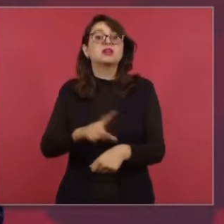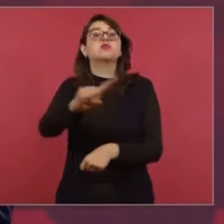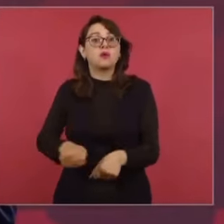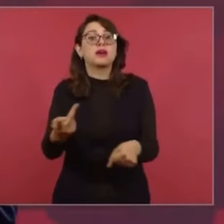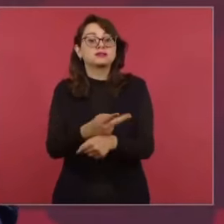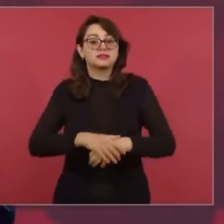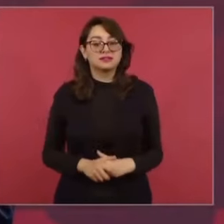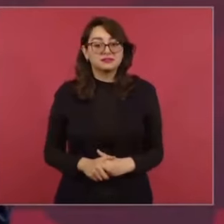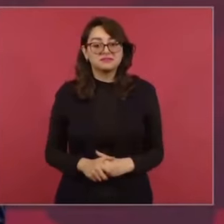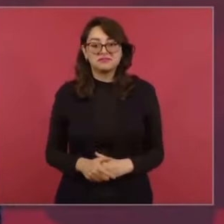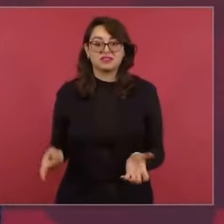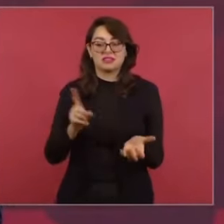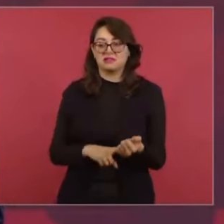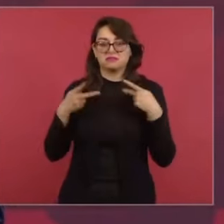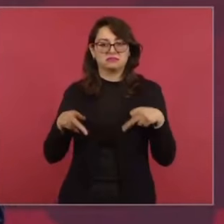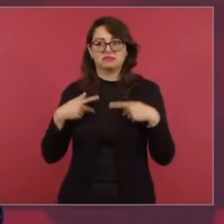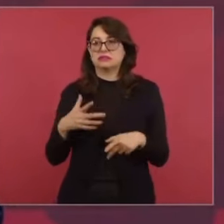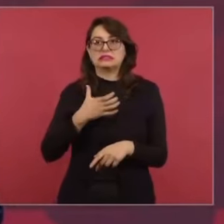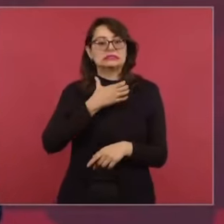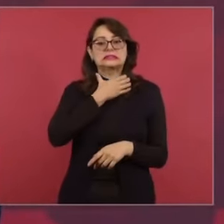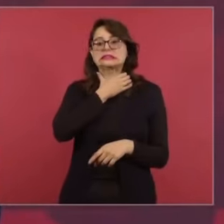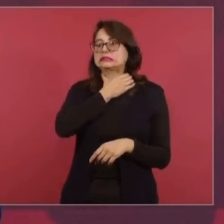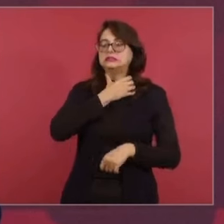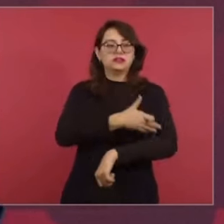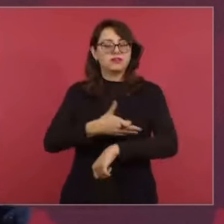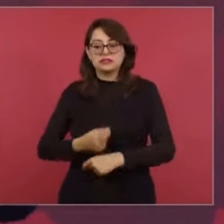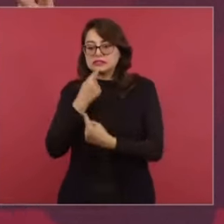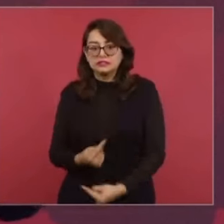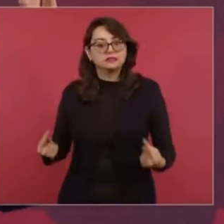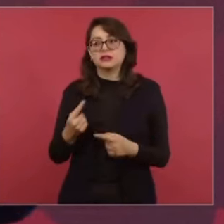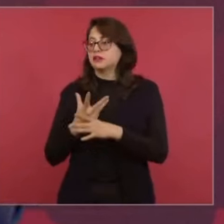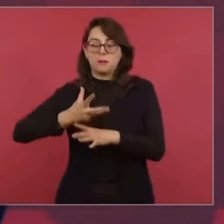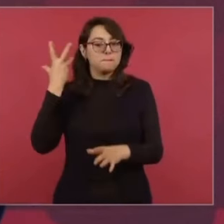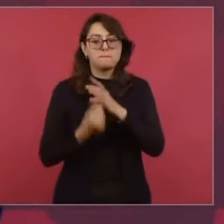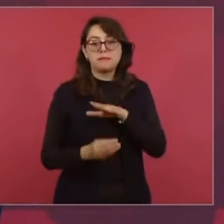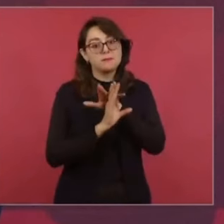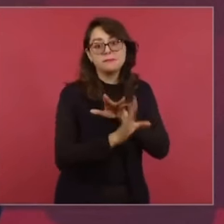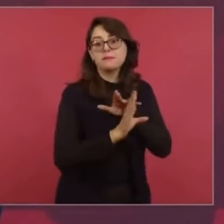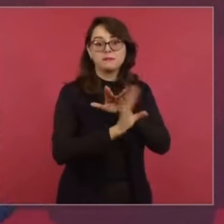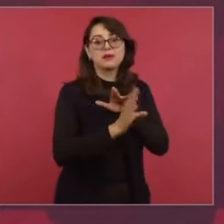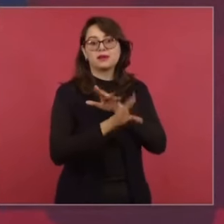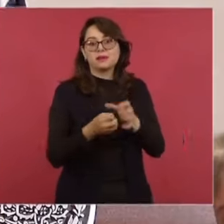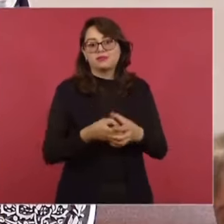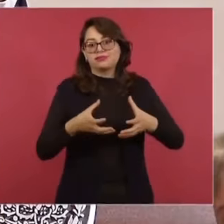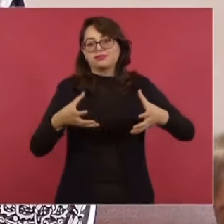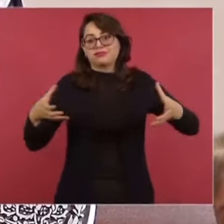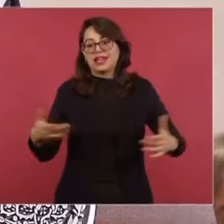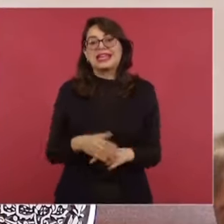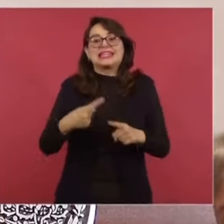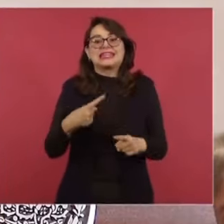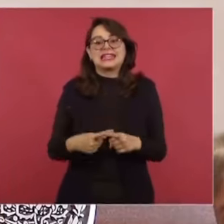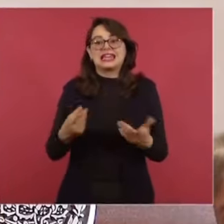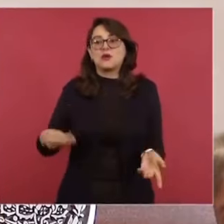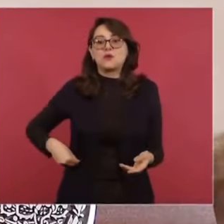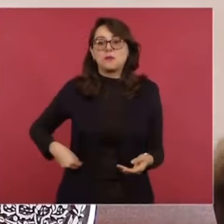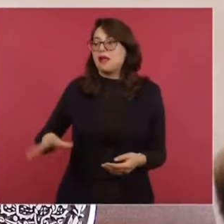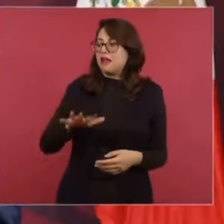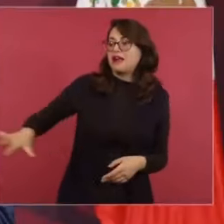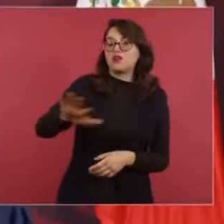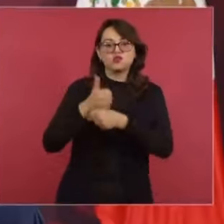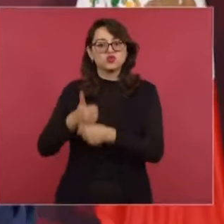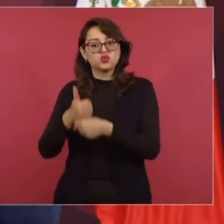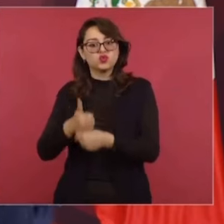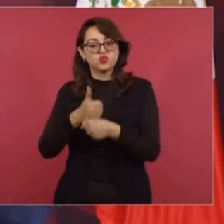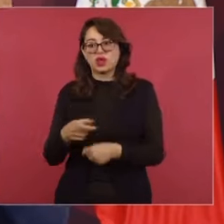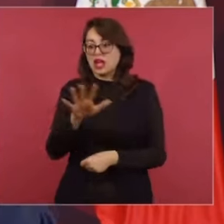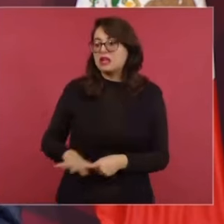países, familias completas, niñas, niños, a salir, a pasar por el Darién, que es